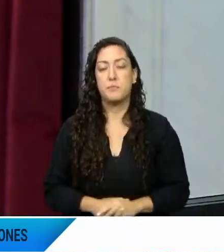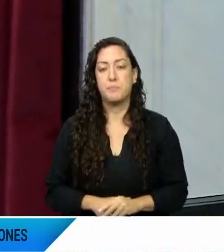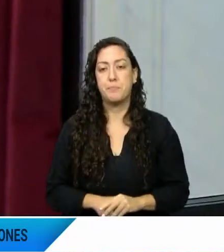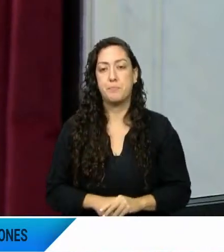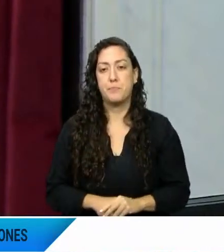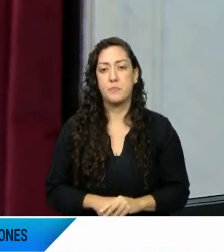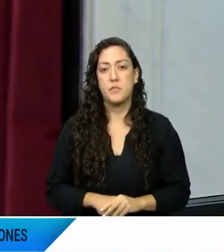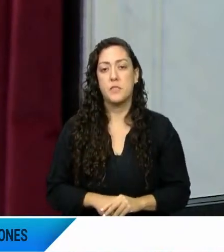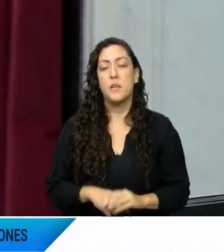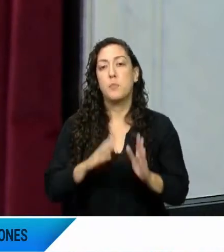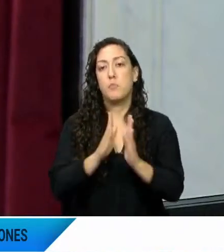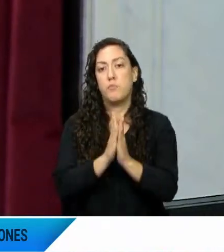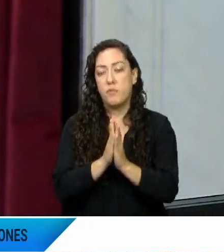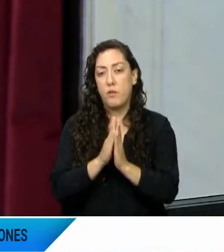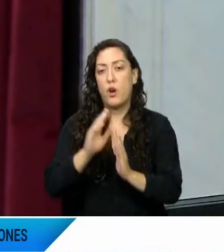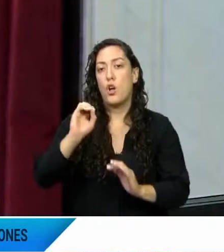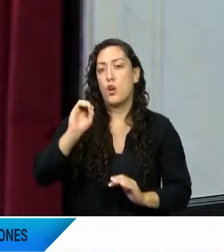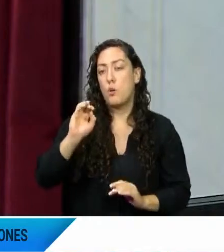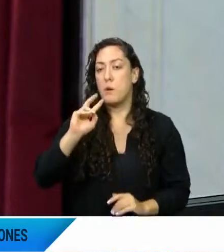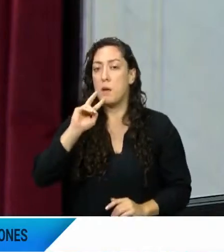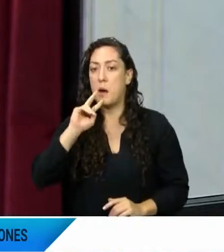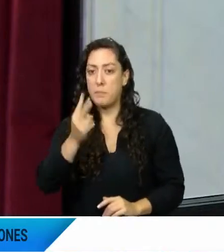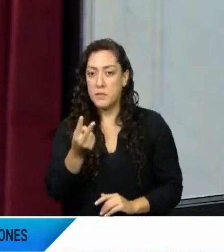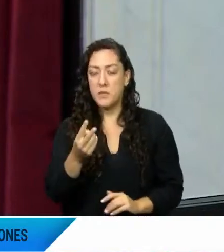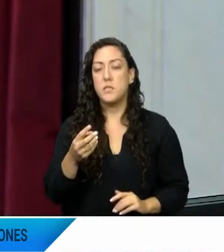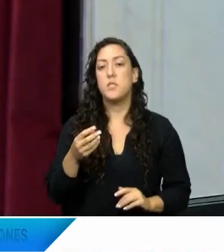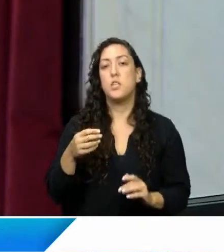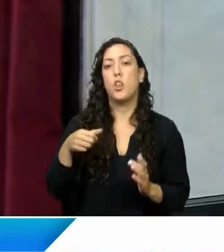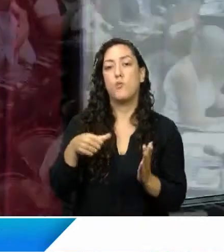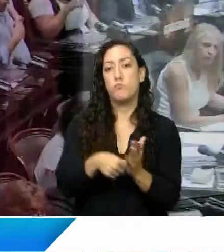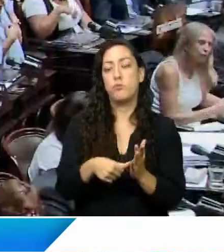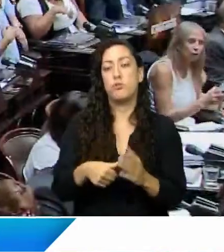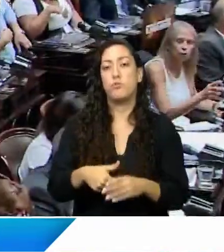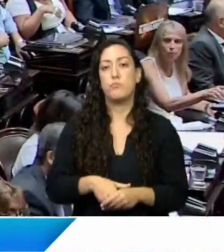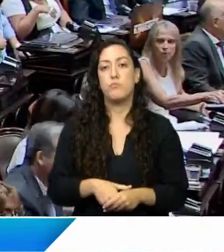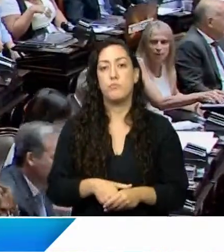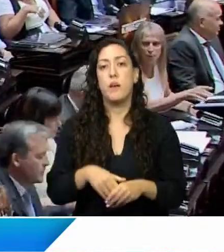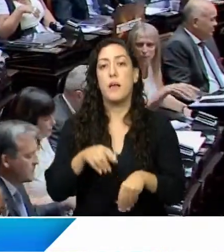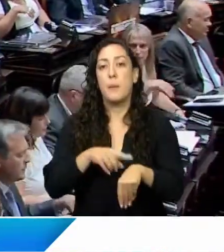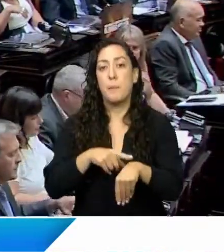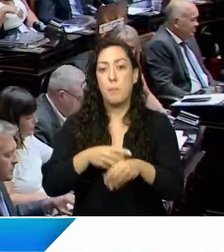a identificarse y marcar su voto. Tiempo.